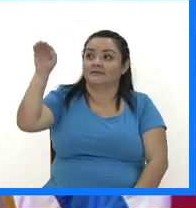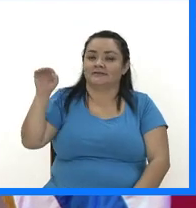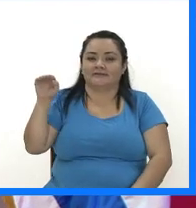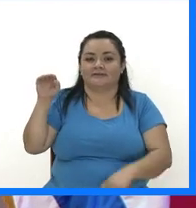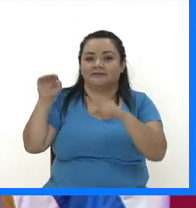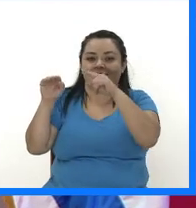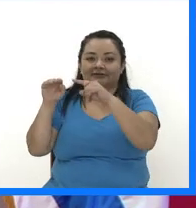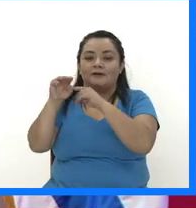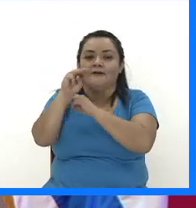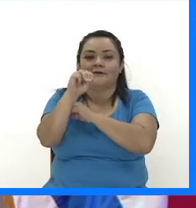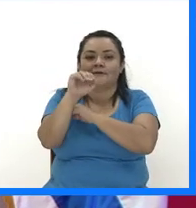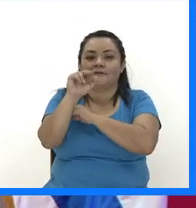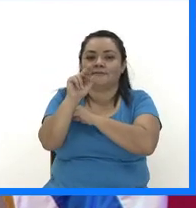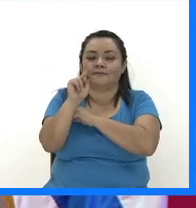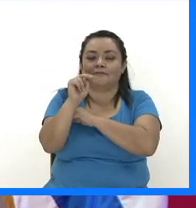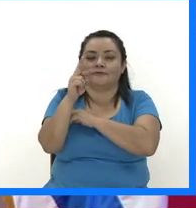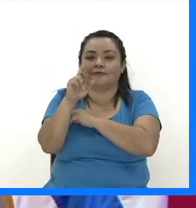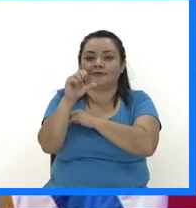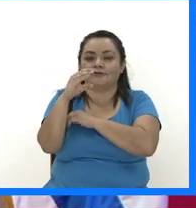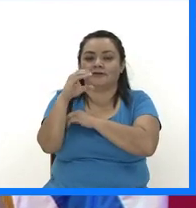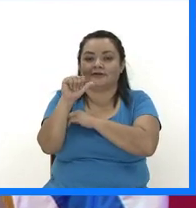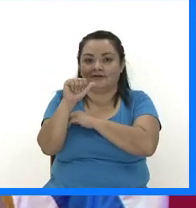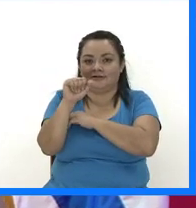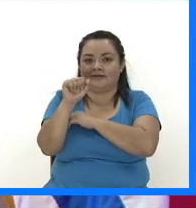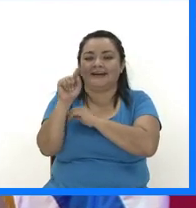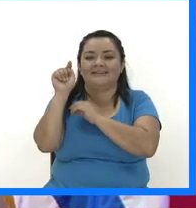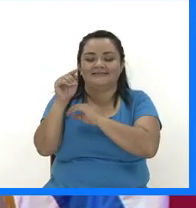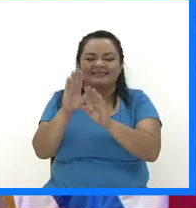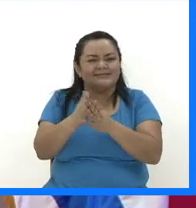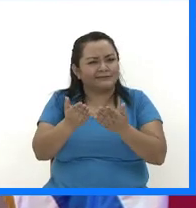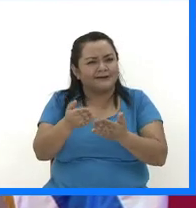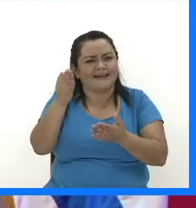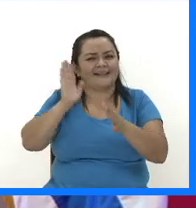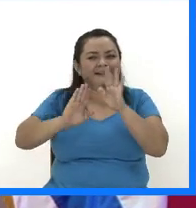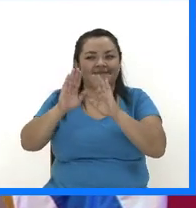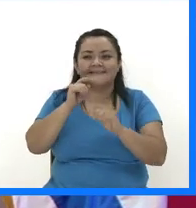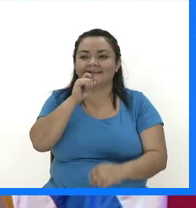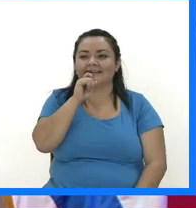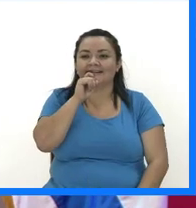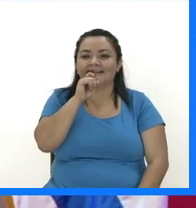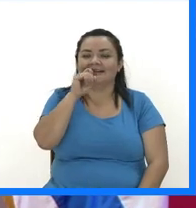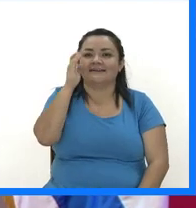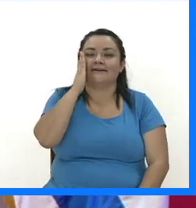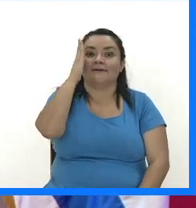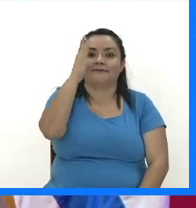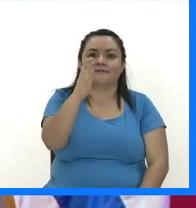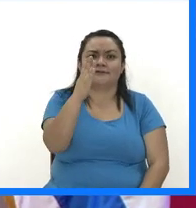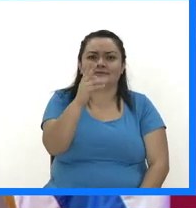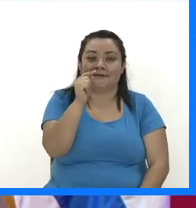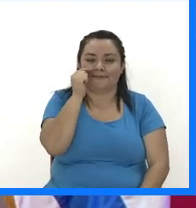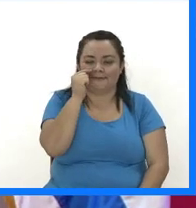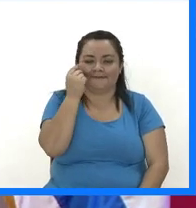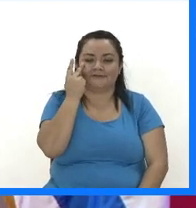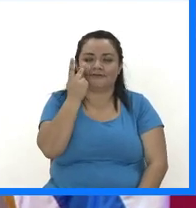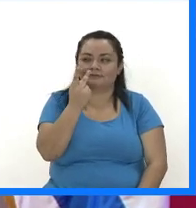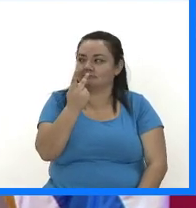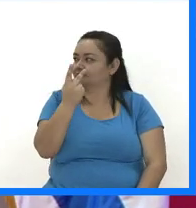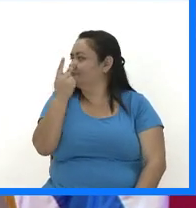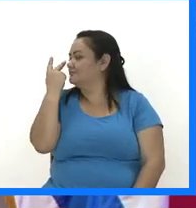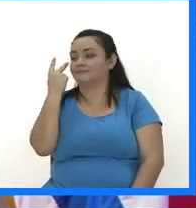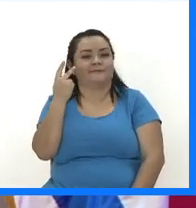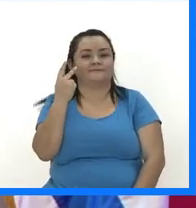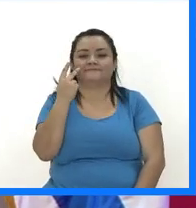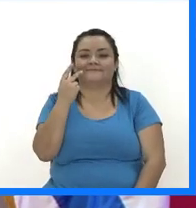la mujer acá es donde la palabra menciona que este profeta por no haber retrocedido dios se